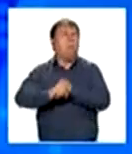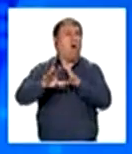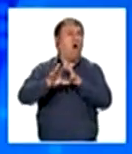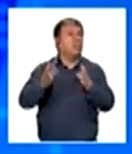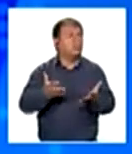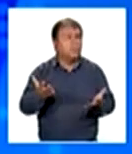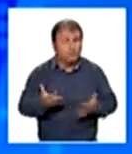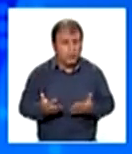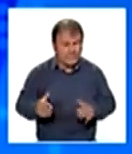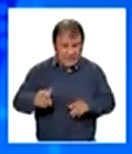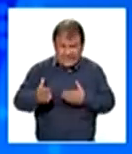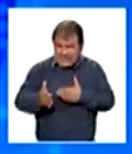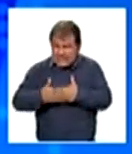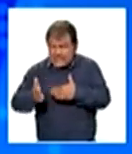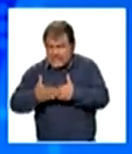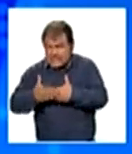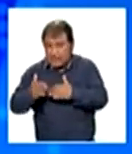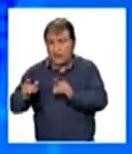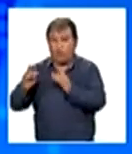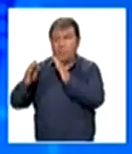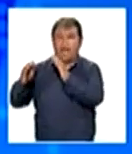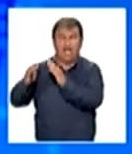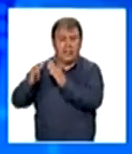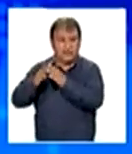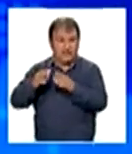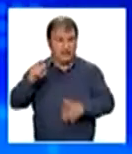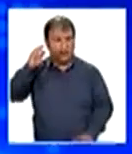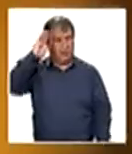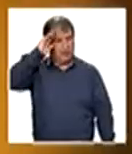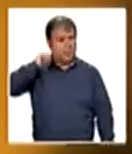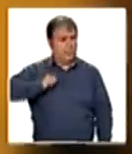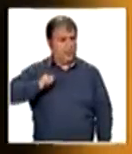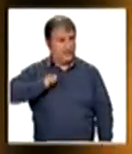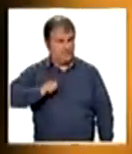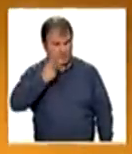ocurrió a solo unos metros de una caseta del Serenazgo.